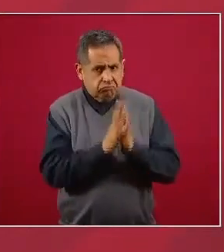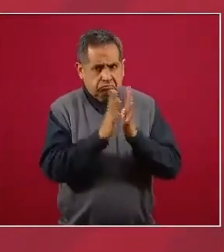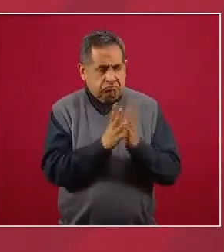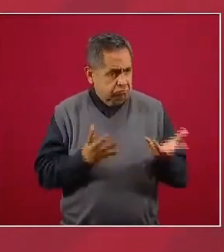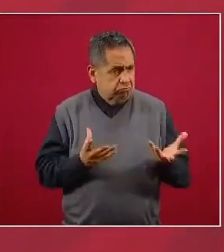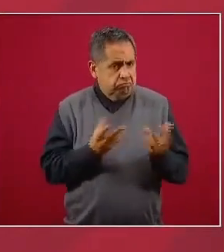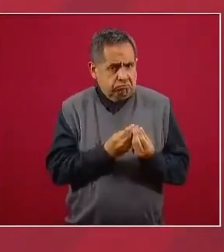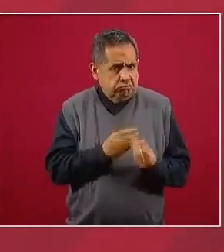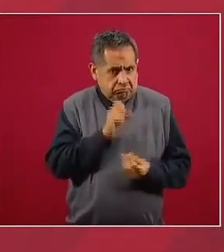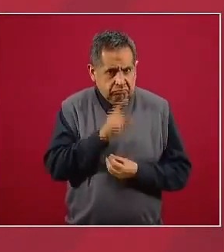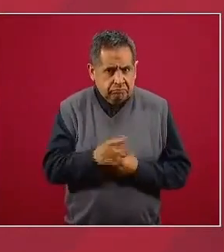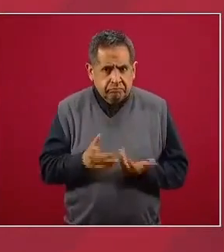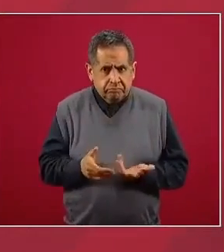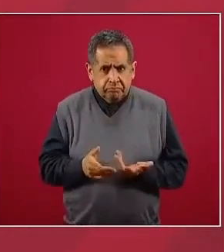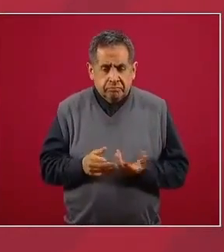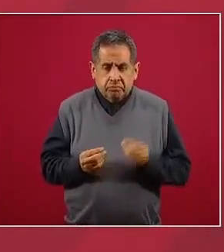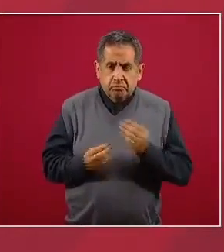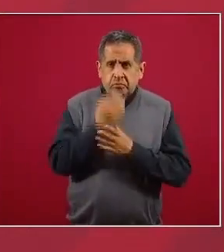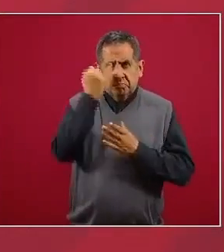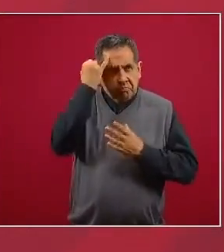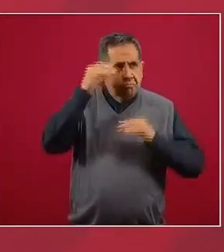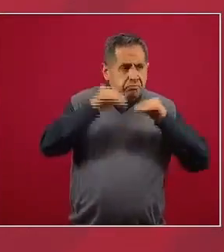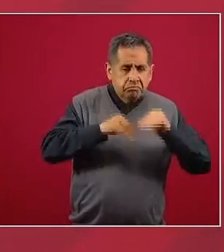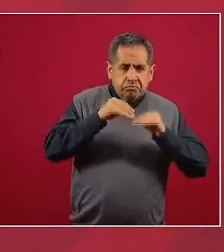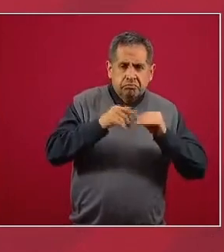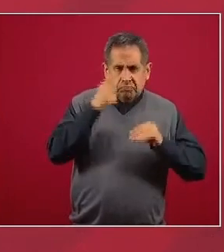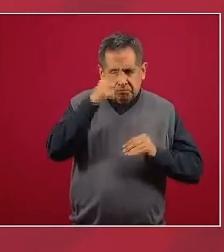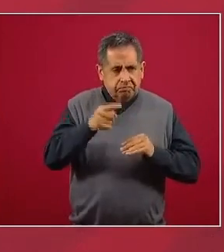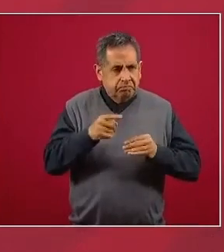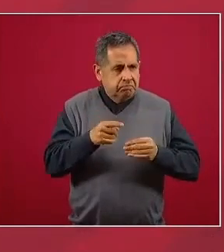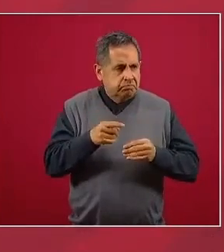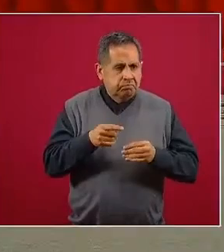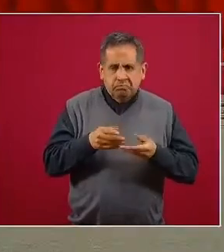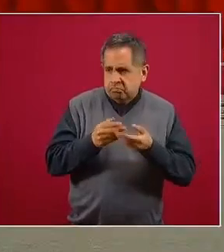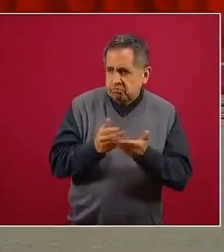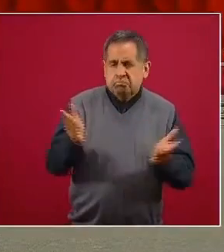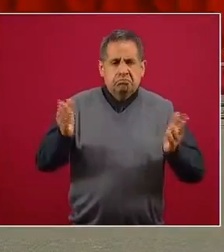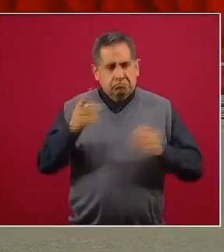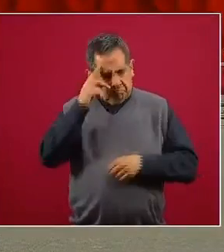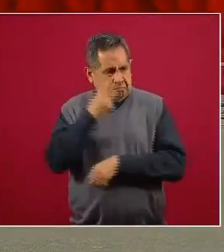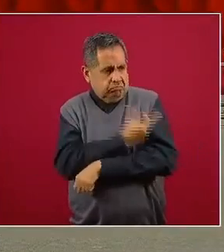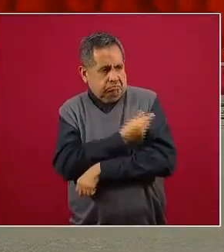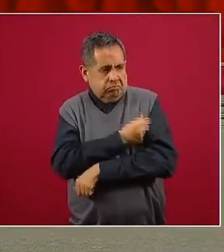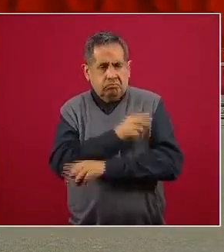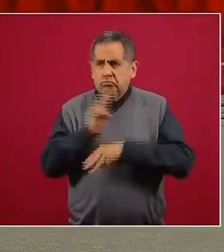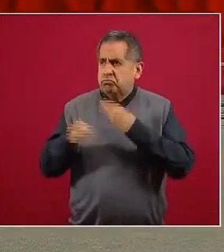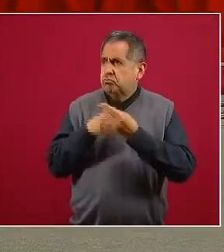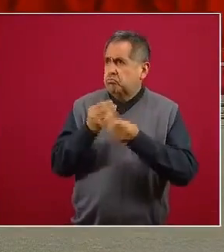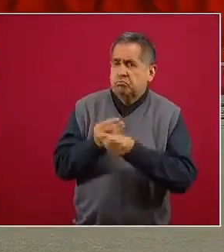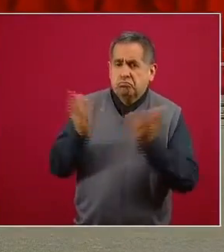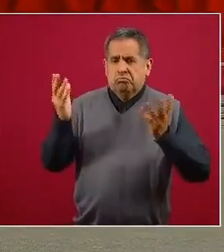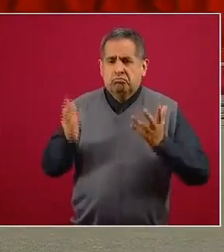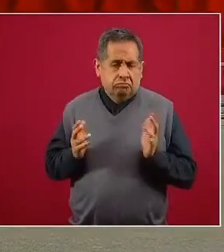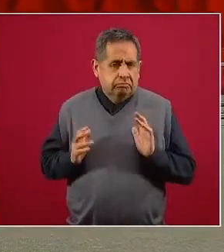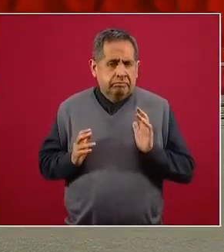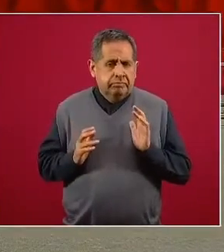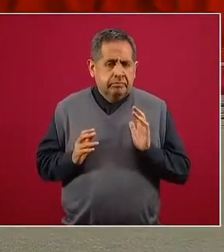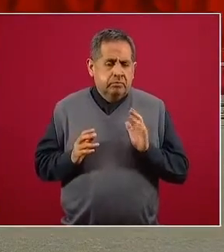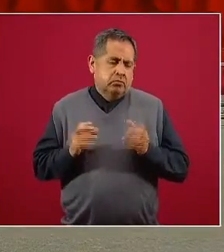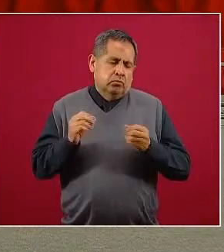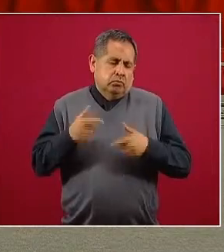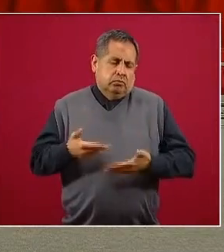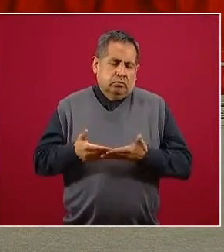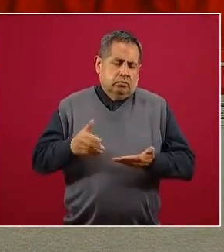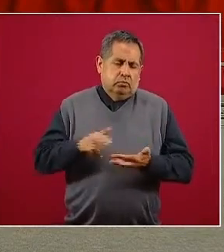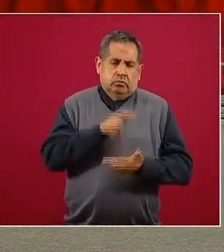la innovación para el acceso a vacunas a nivel mundial, o al menos en este caso